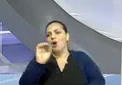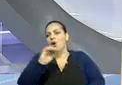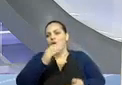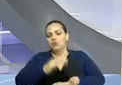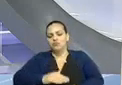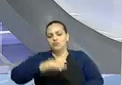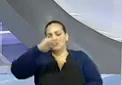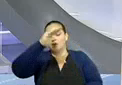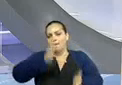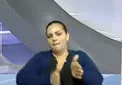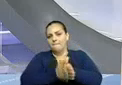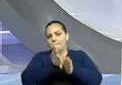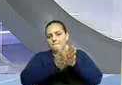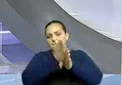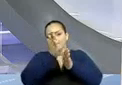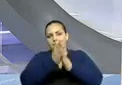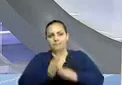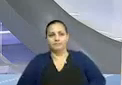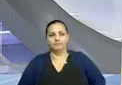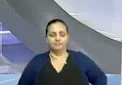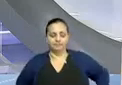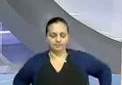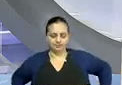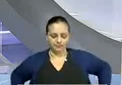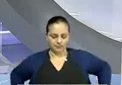son tres casas, si no me viene bien,